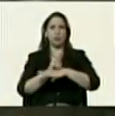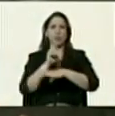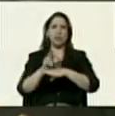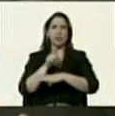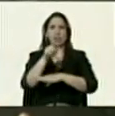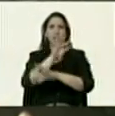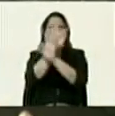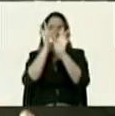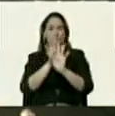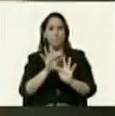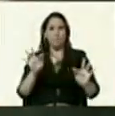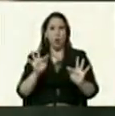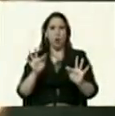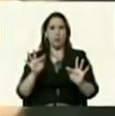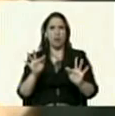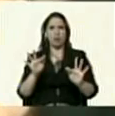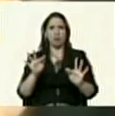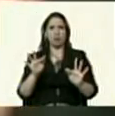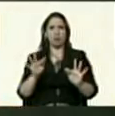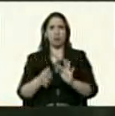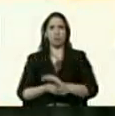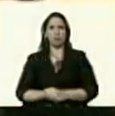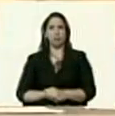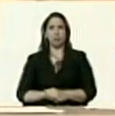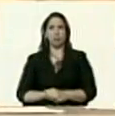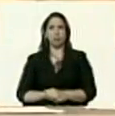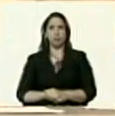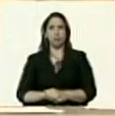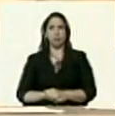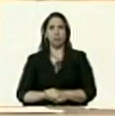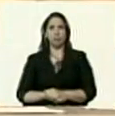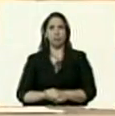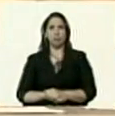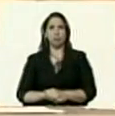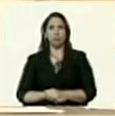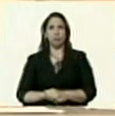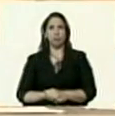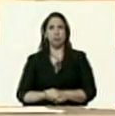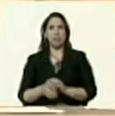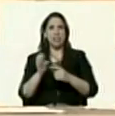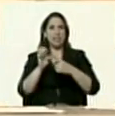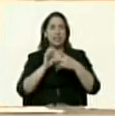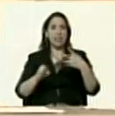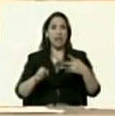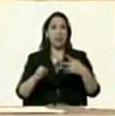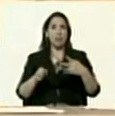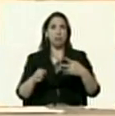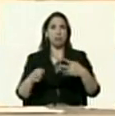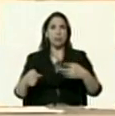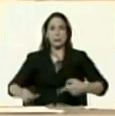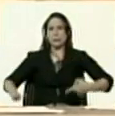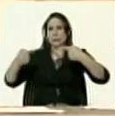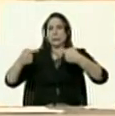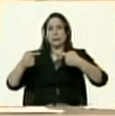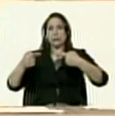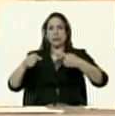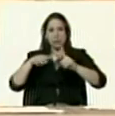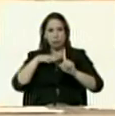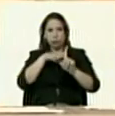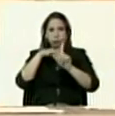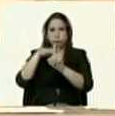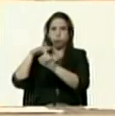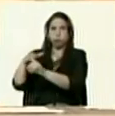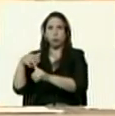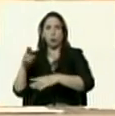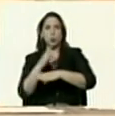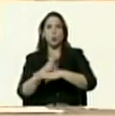métodos, métodos de choque, las estratagemas de choque, de extorsión que utiliza Donald Trump contra